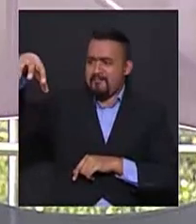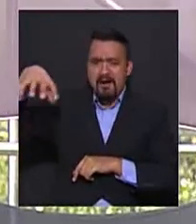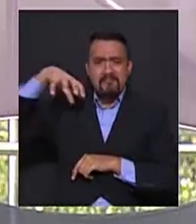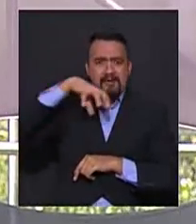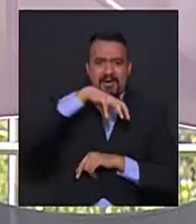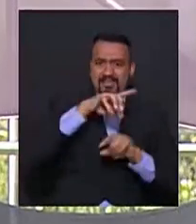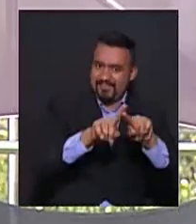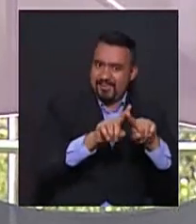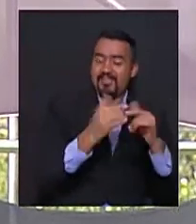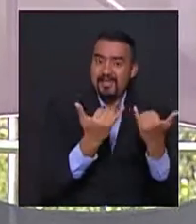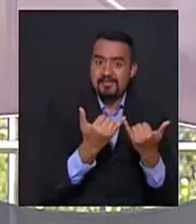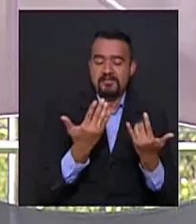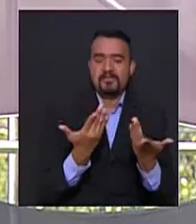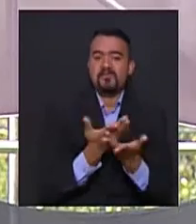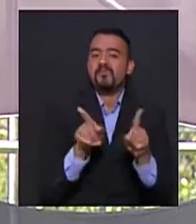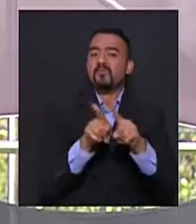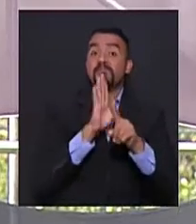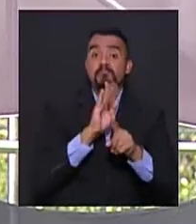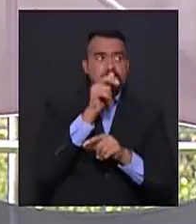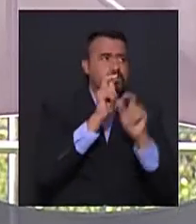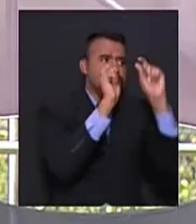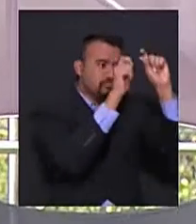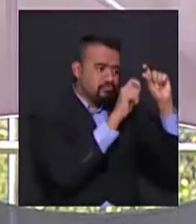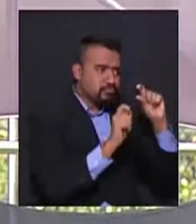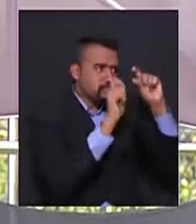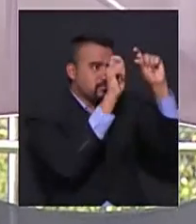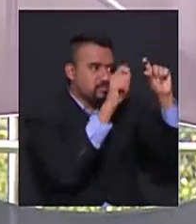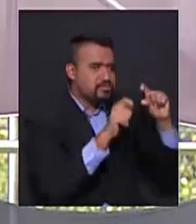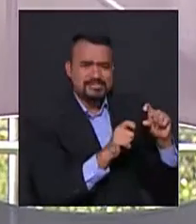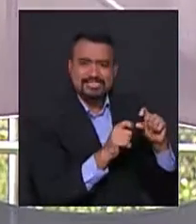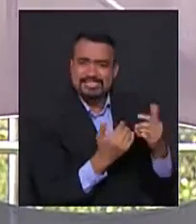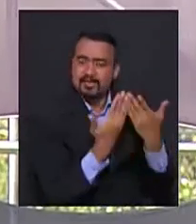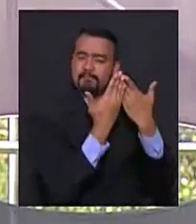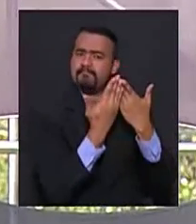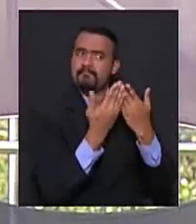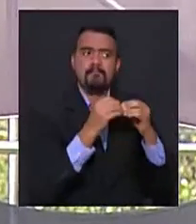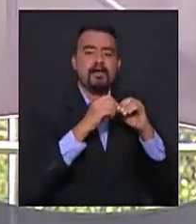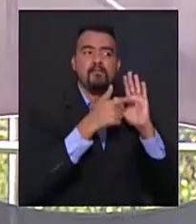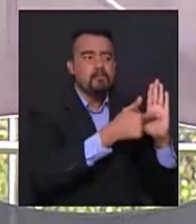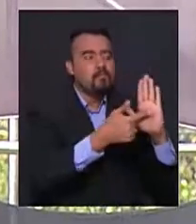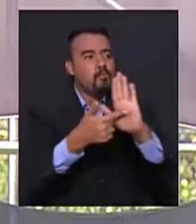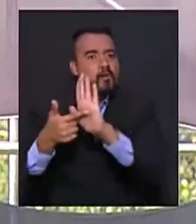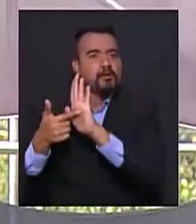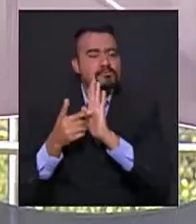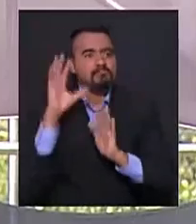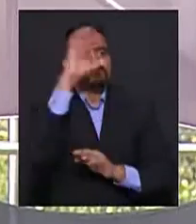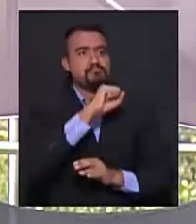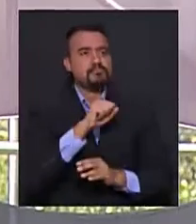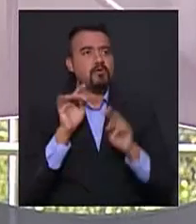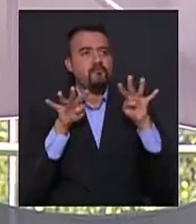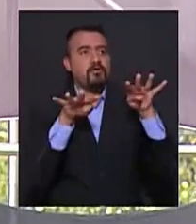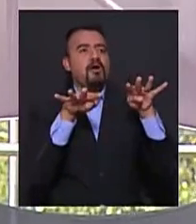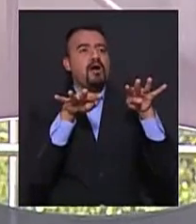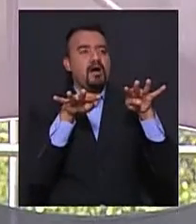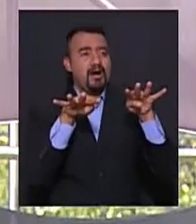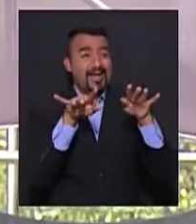artistas que harán en la ciudad entera un lugar para aprender y entender que esto que nos pasó no debe